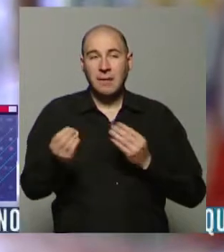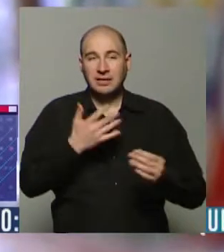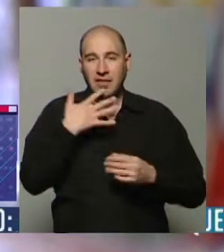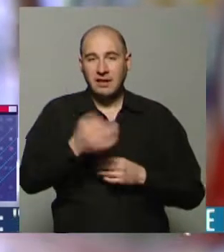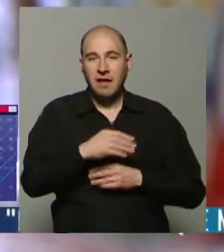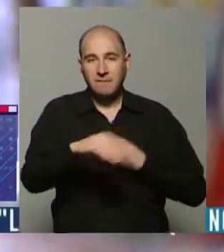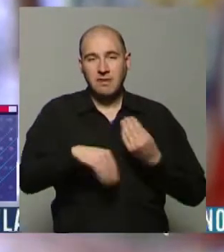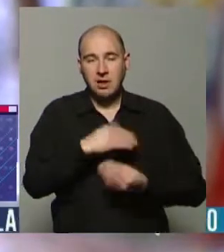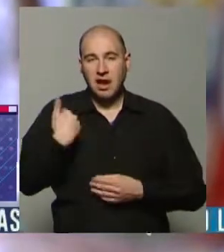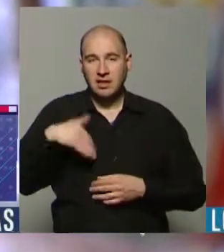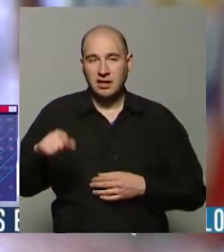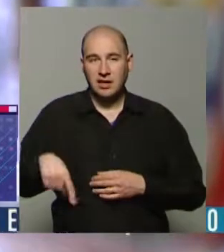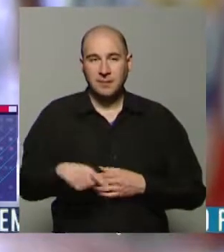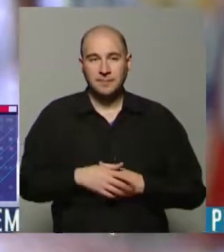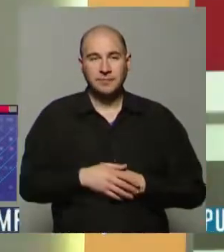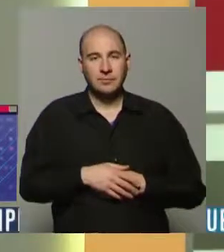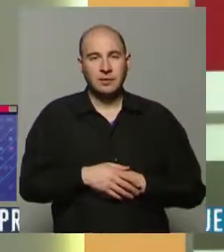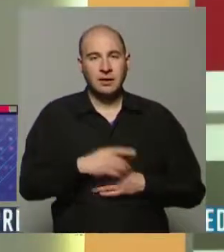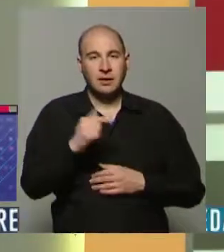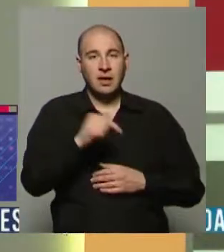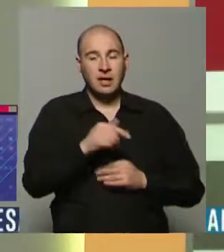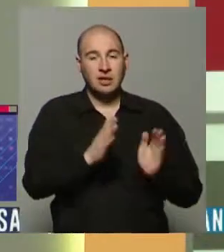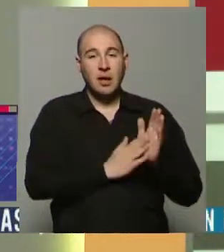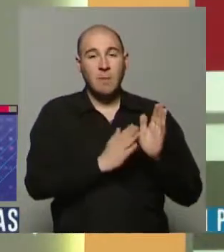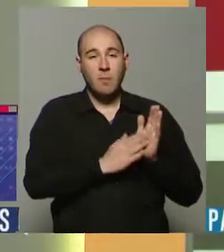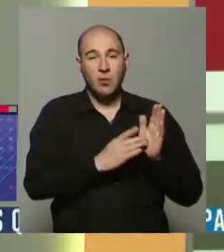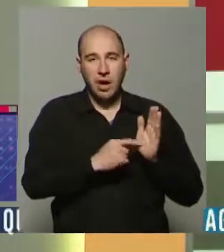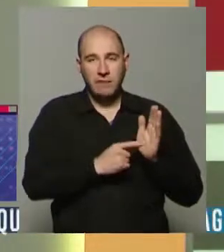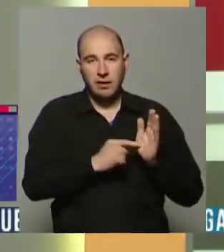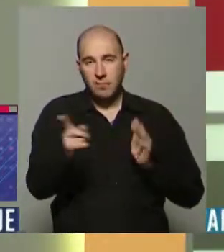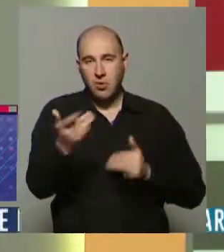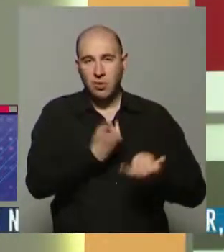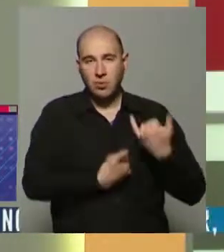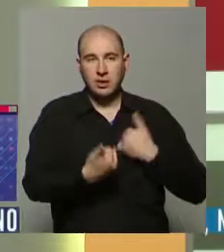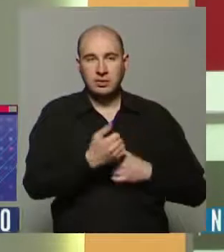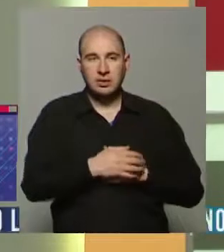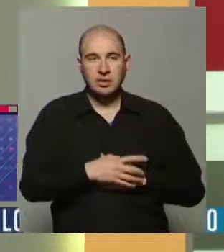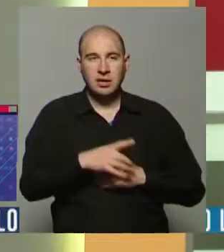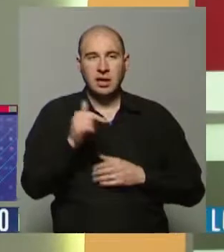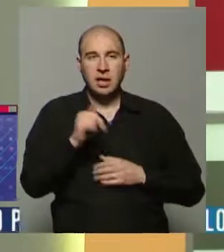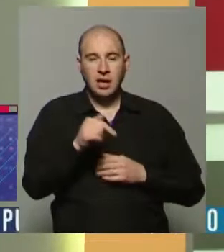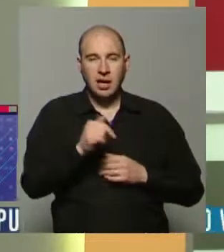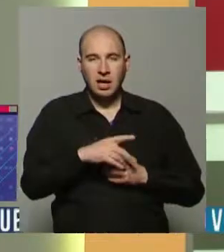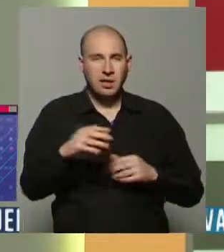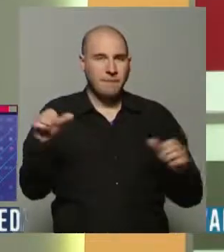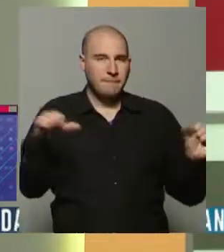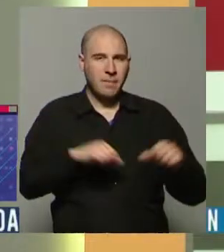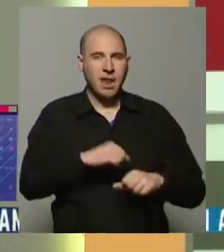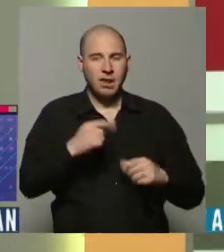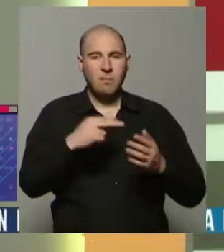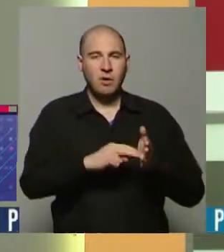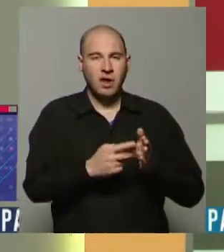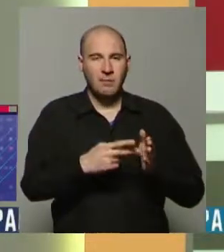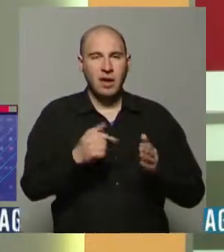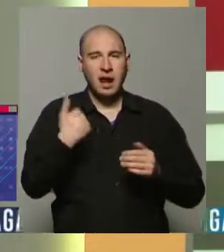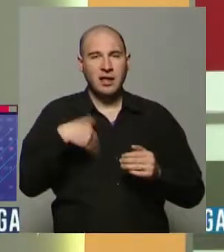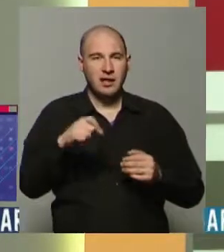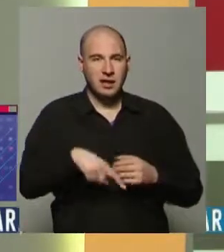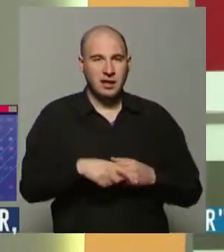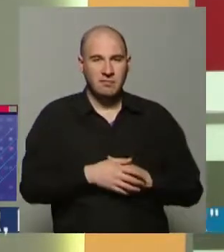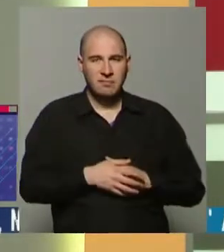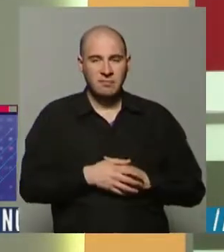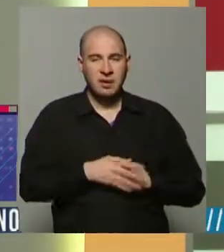se empieza a tarjetear para poder llevar adelante los consumos mínimos que necesita una familia para cubrir las necesidades básicas. Y esto es